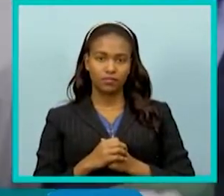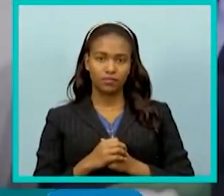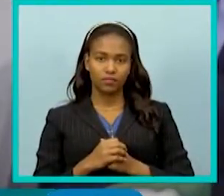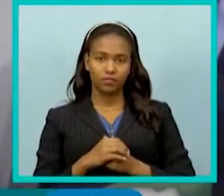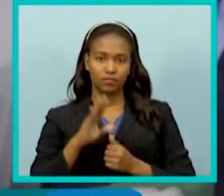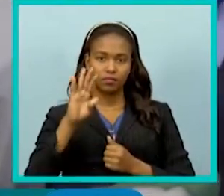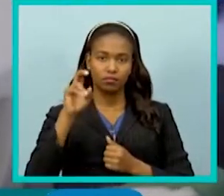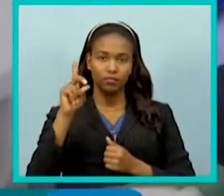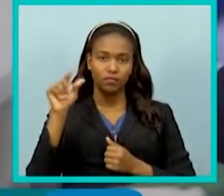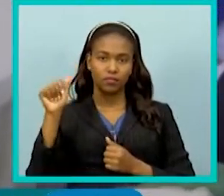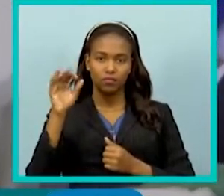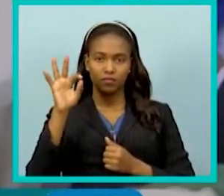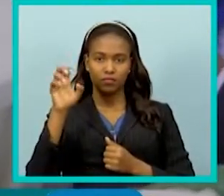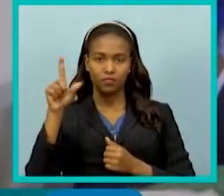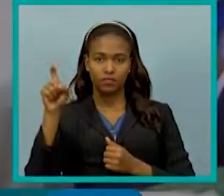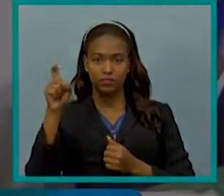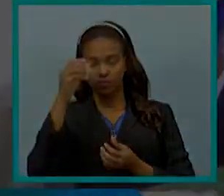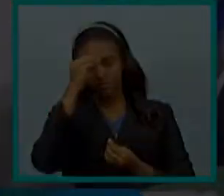Brenda Félix central de noticias